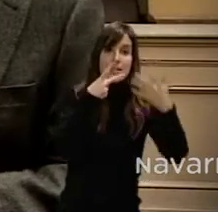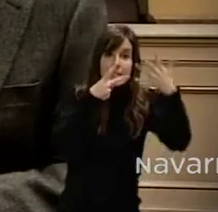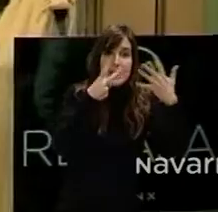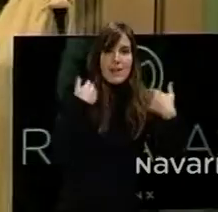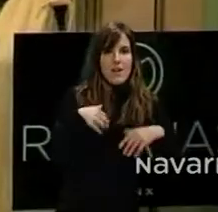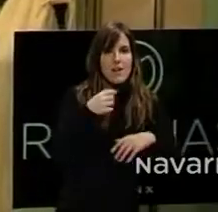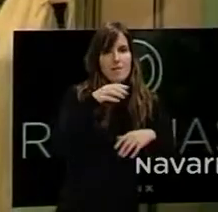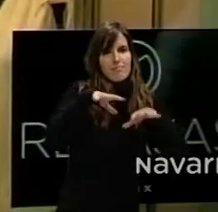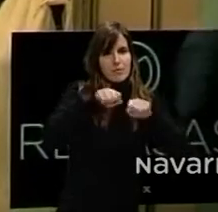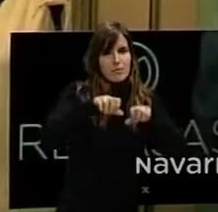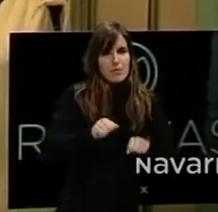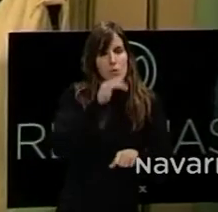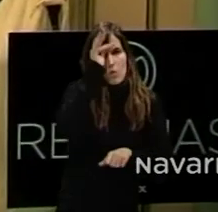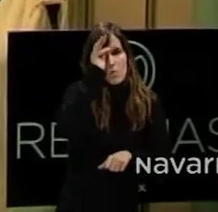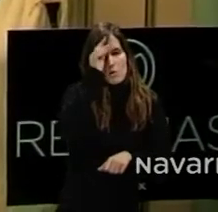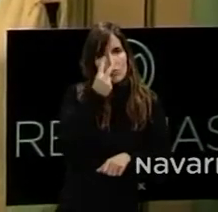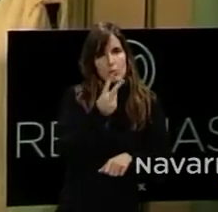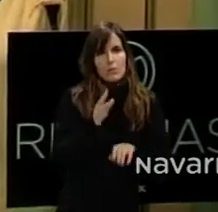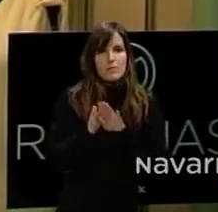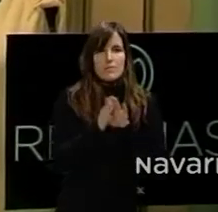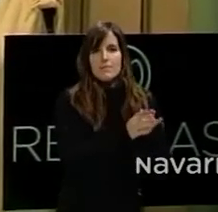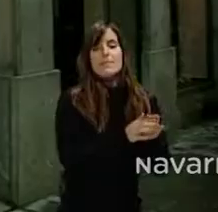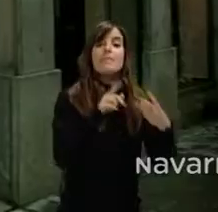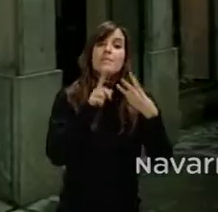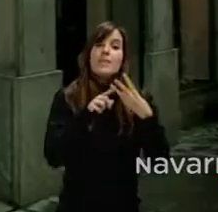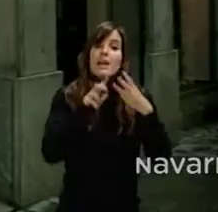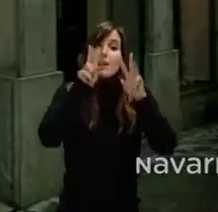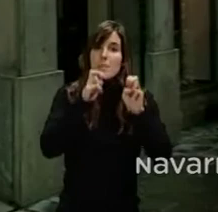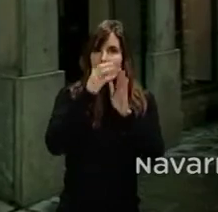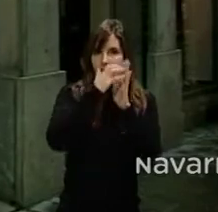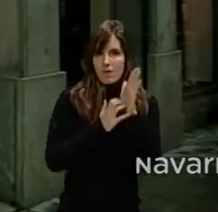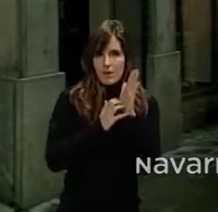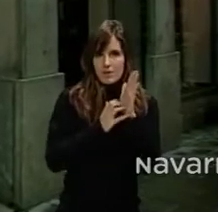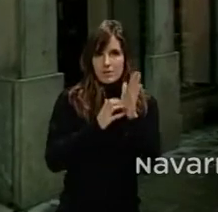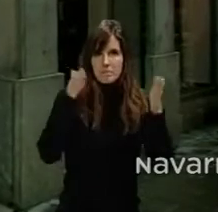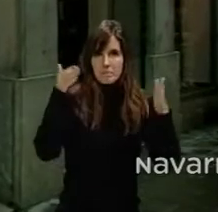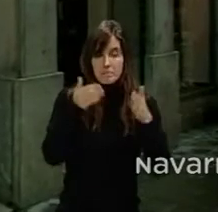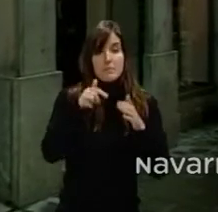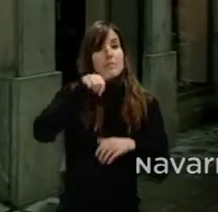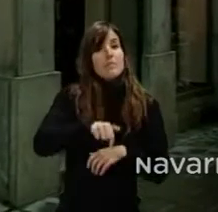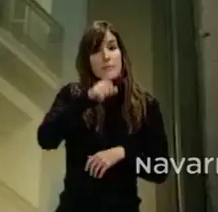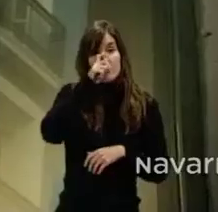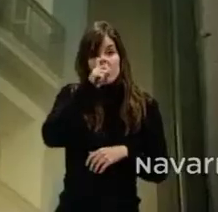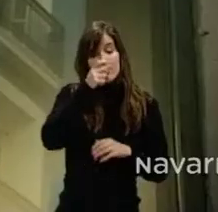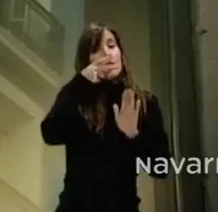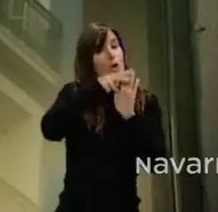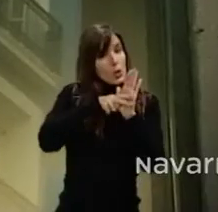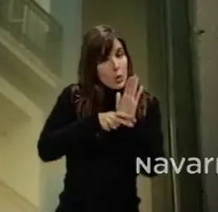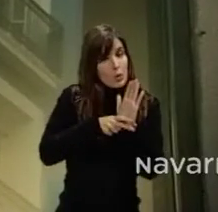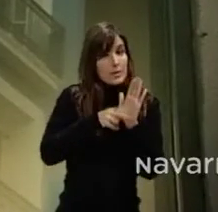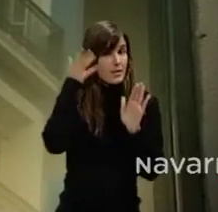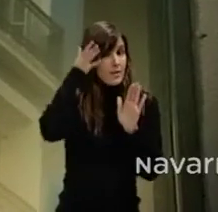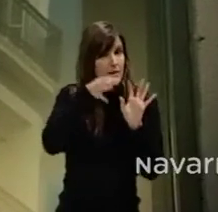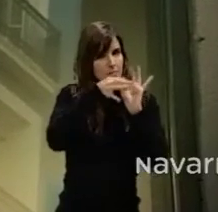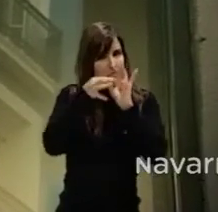dos domingos. Pasamos al tercer bloque del que íbamos a hablar, que eran las rebajas. Y este año, de acuerdo con la normativa vigente en